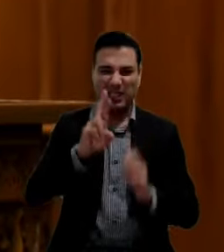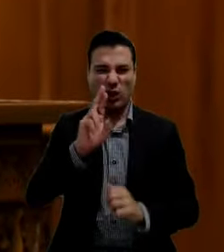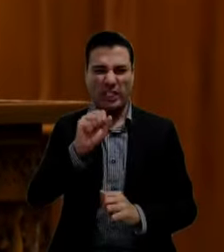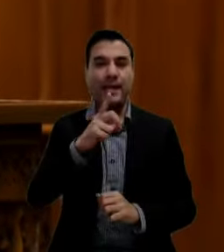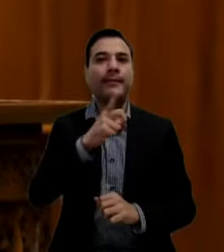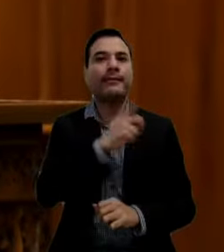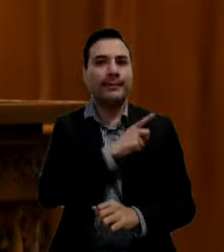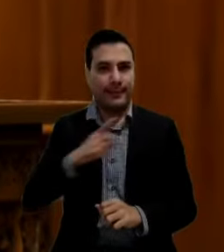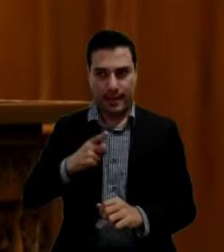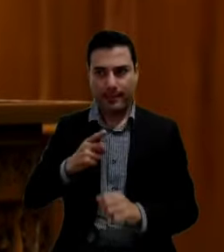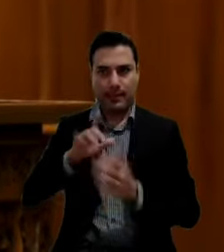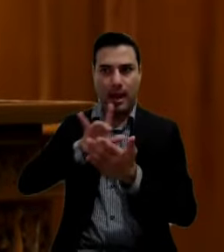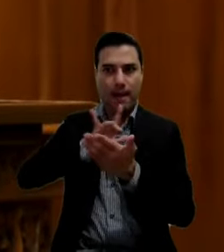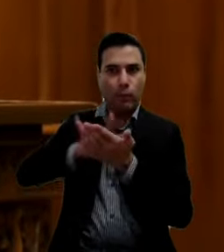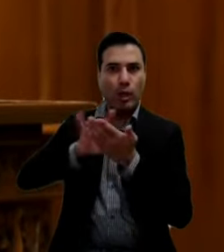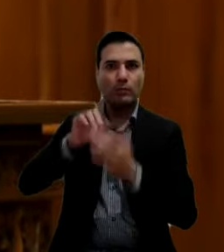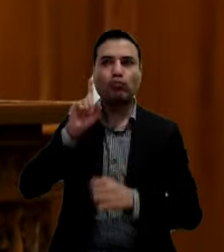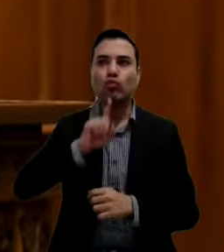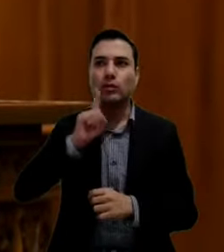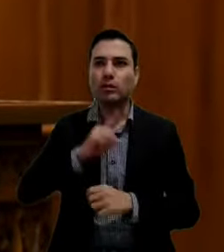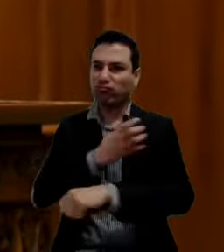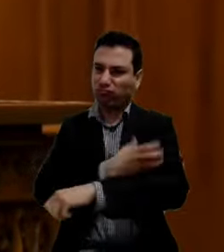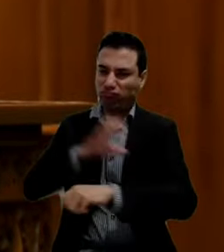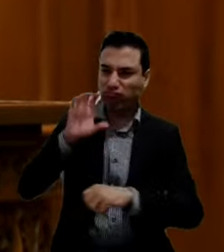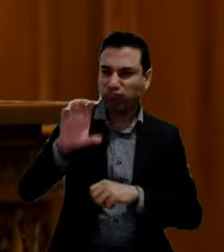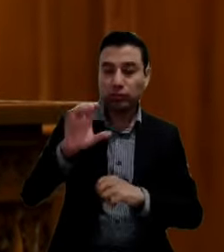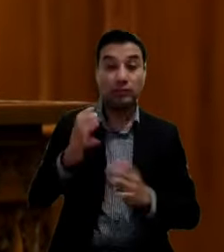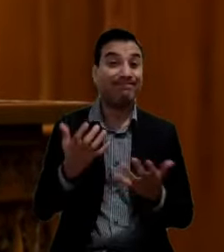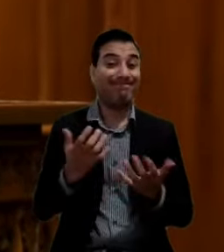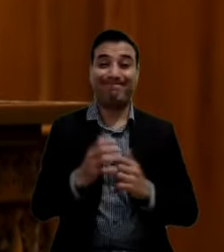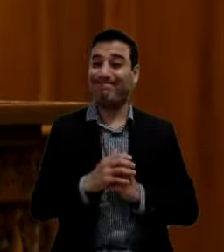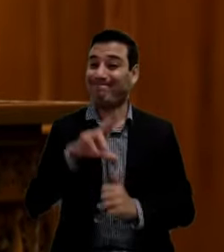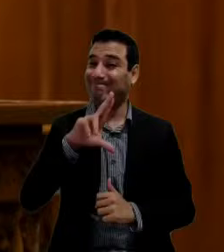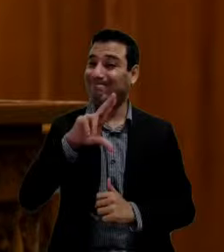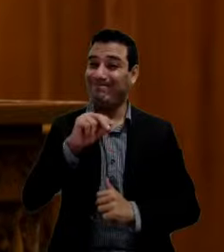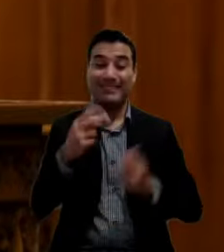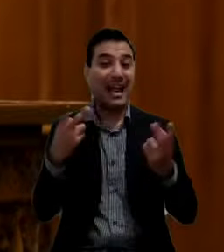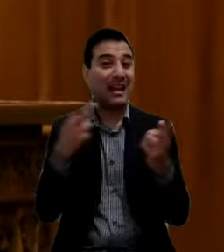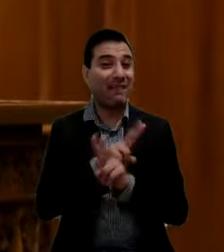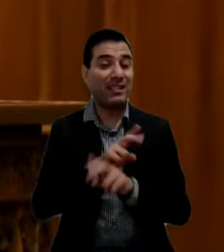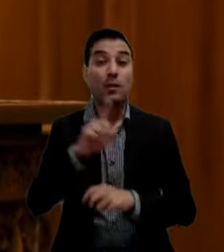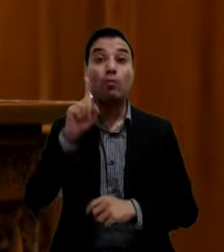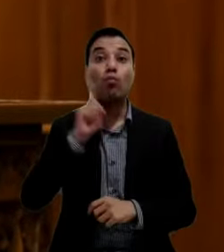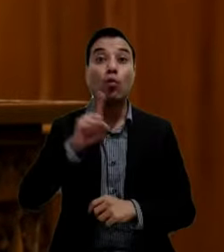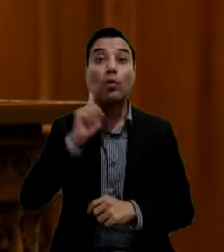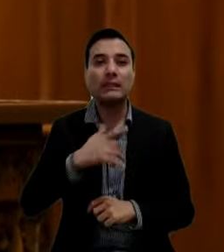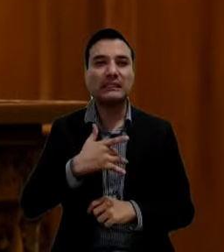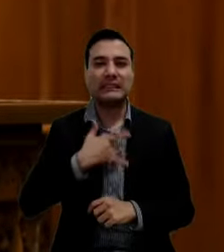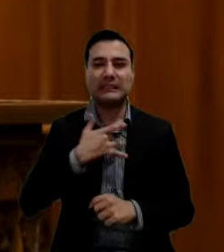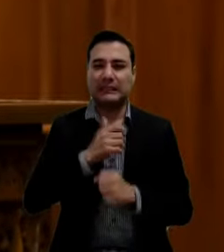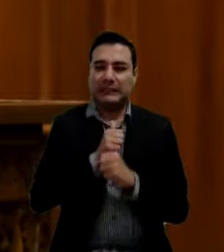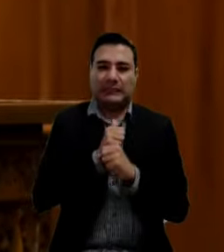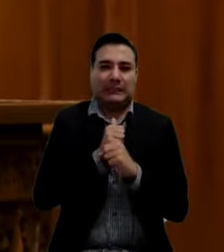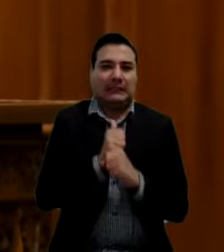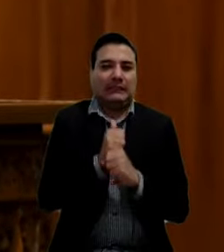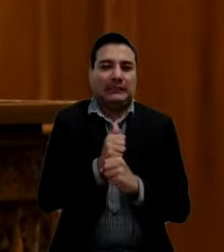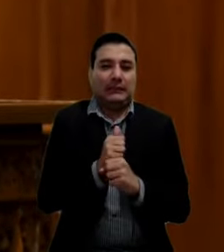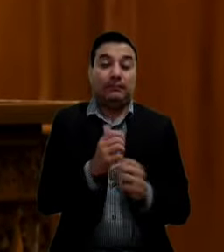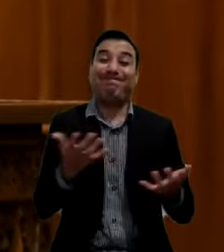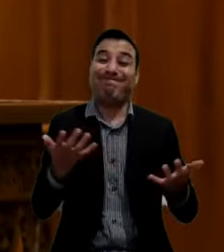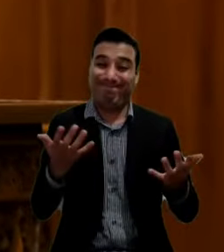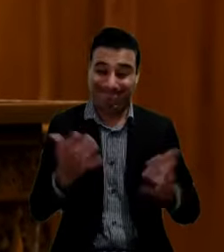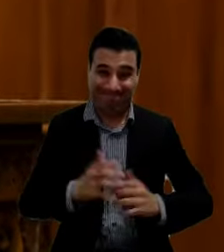convierten en un espacio de intimidación que afecta no solo a nivel personal, sino también vulneran el tejido mismo de nuestra